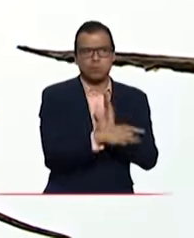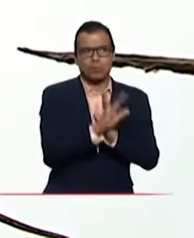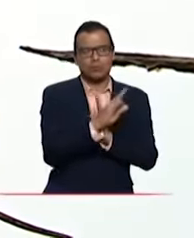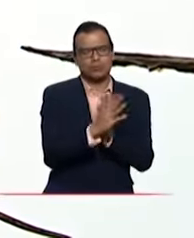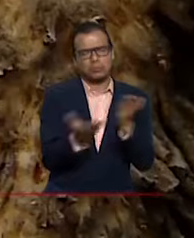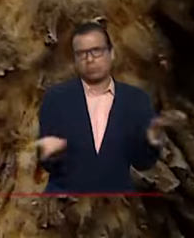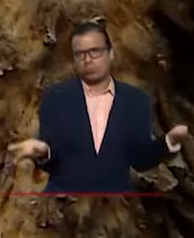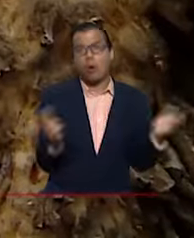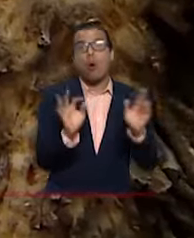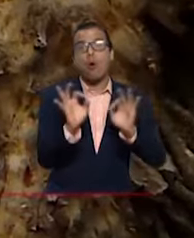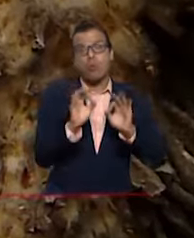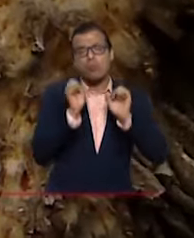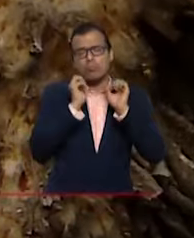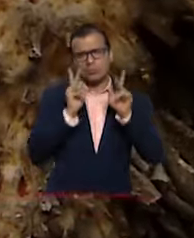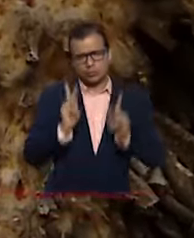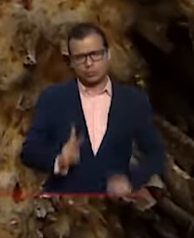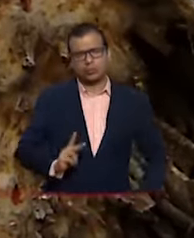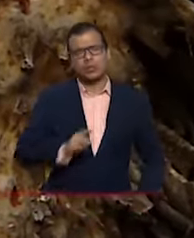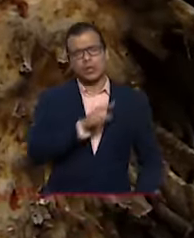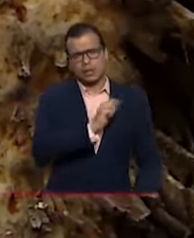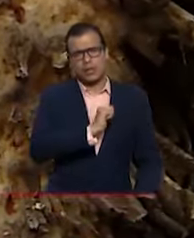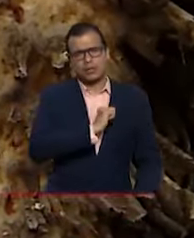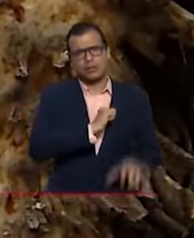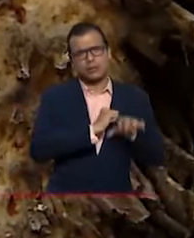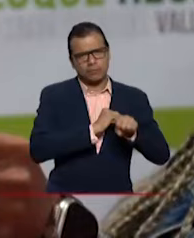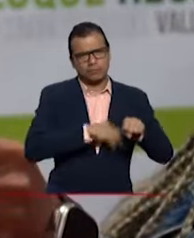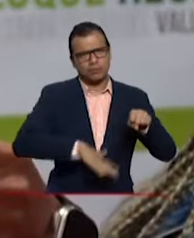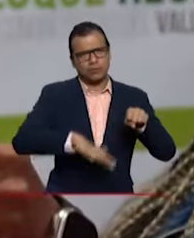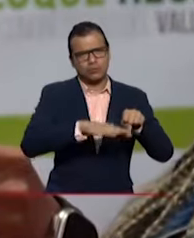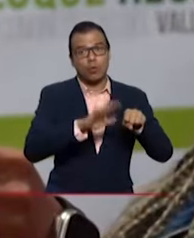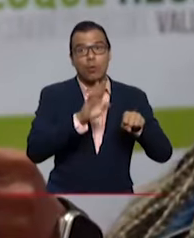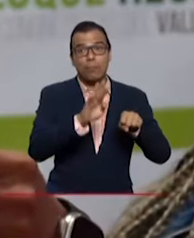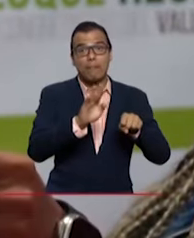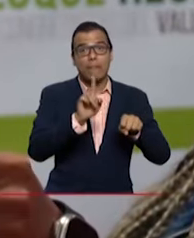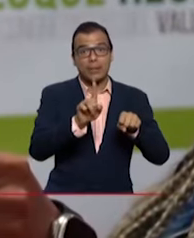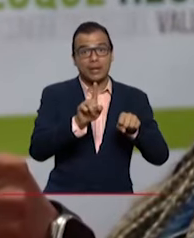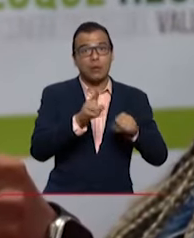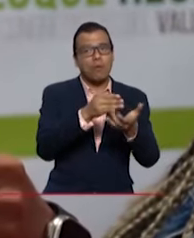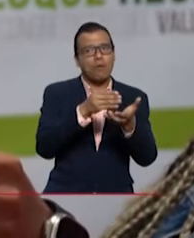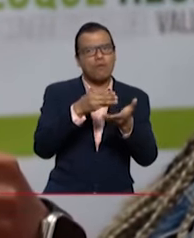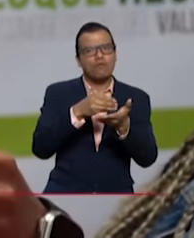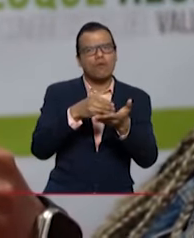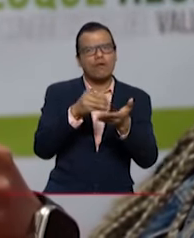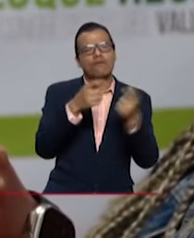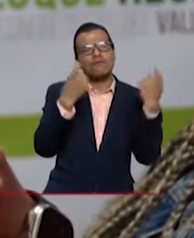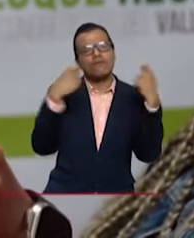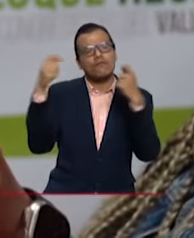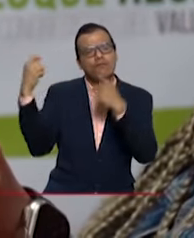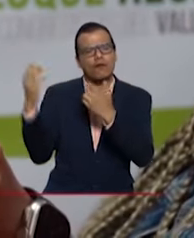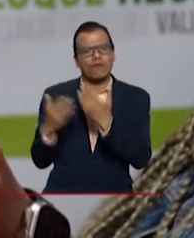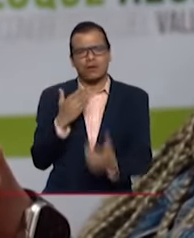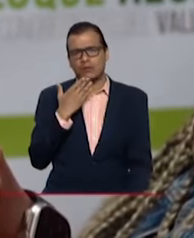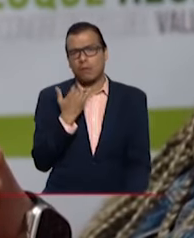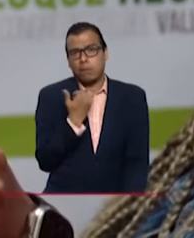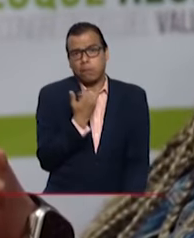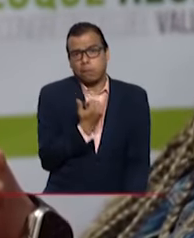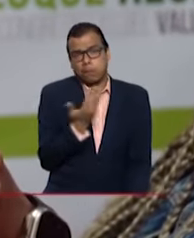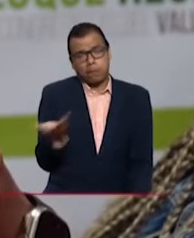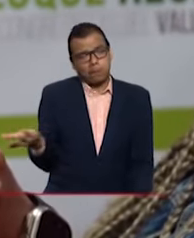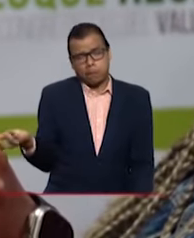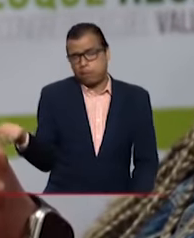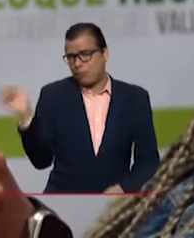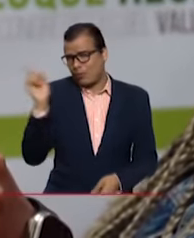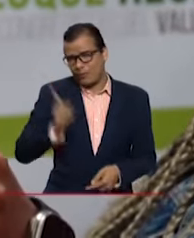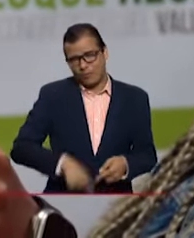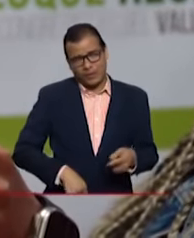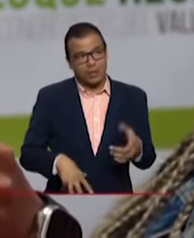tiene limitaciones para dividirlo y vender las partes. La gente no conoce qué restricciones hay. Por eso cuando les ofrezcan un predio